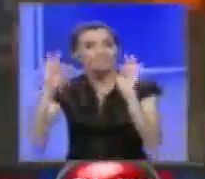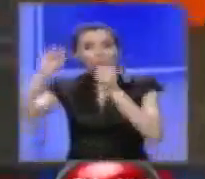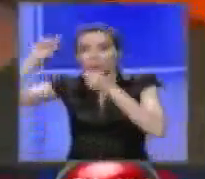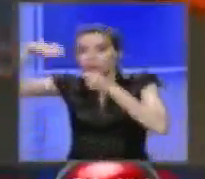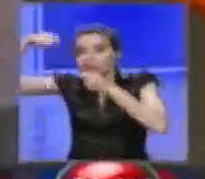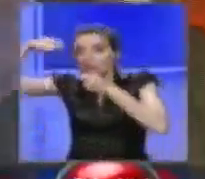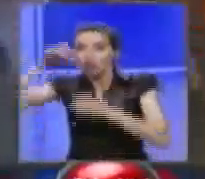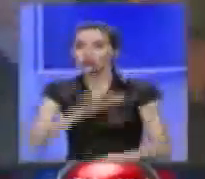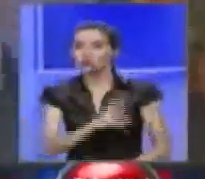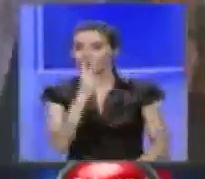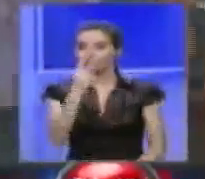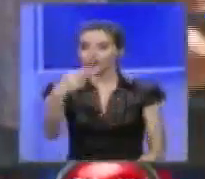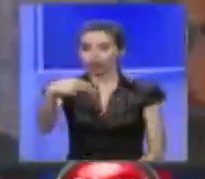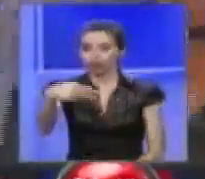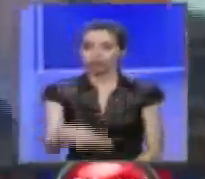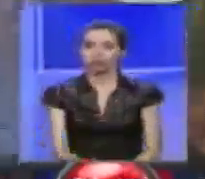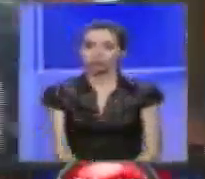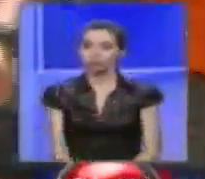Con Chilevisión Noticias.